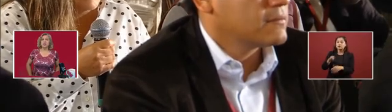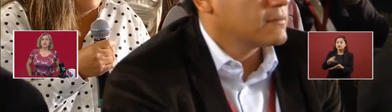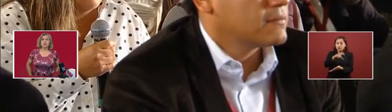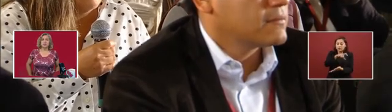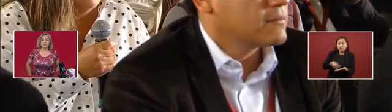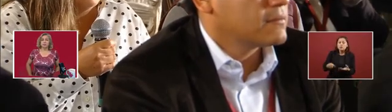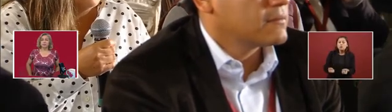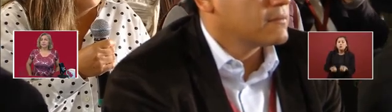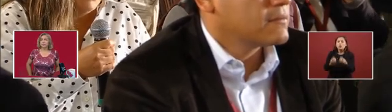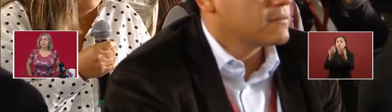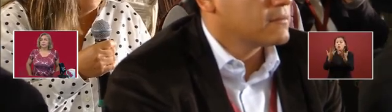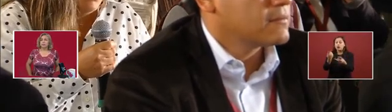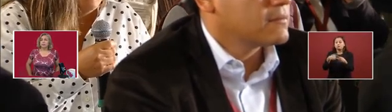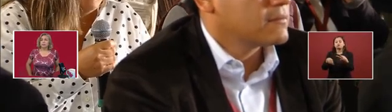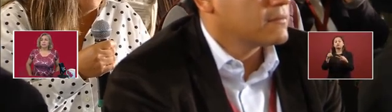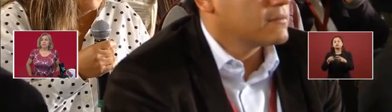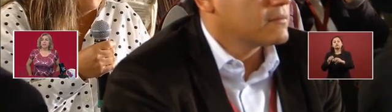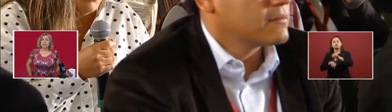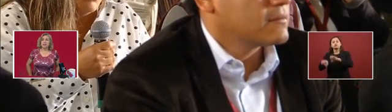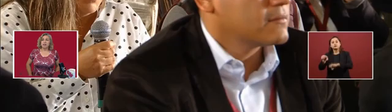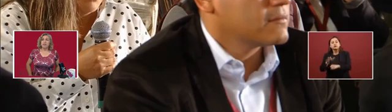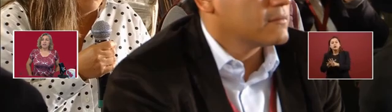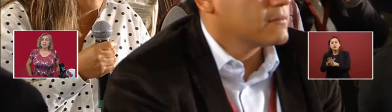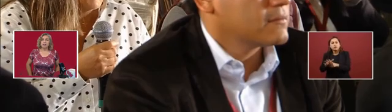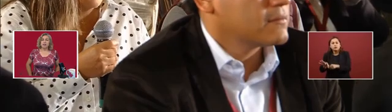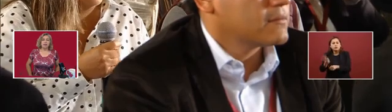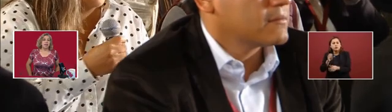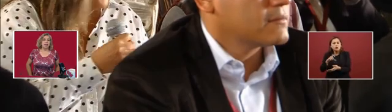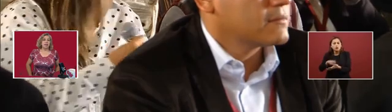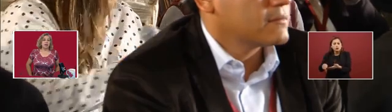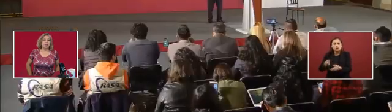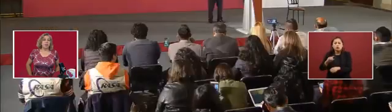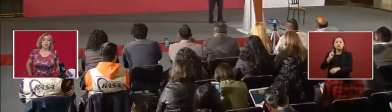so when do they actually use the insecticide?